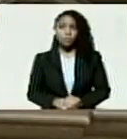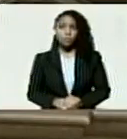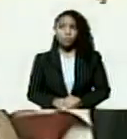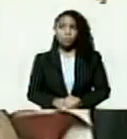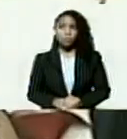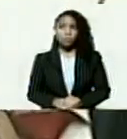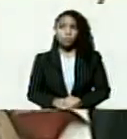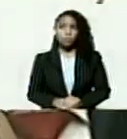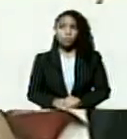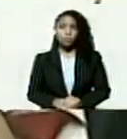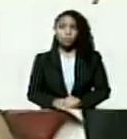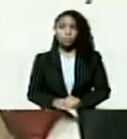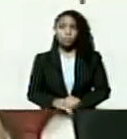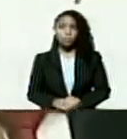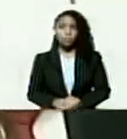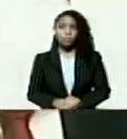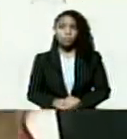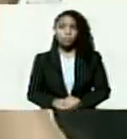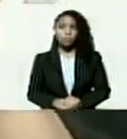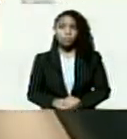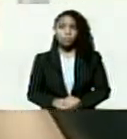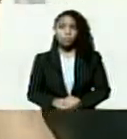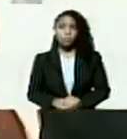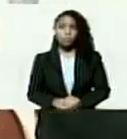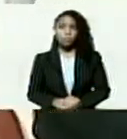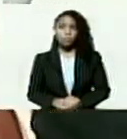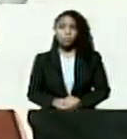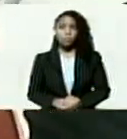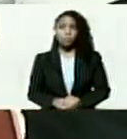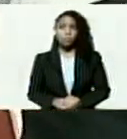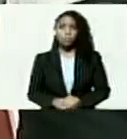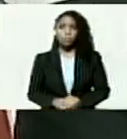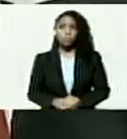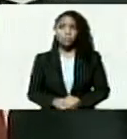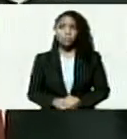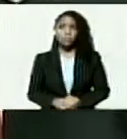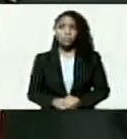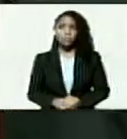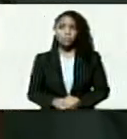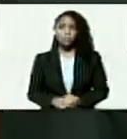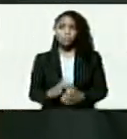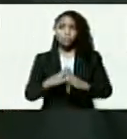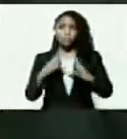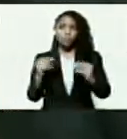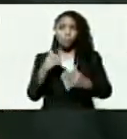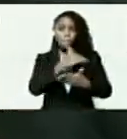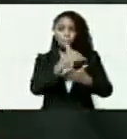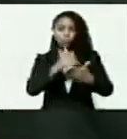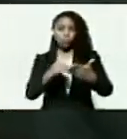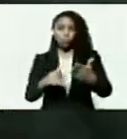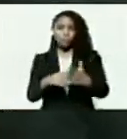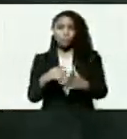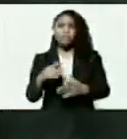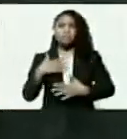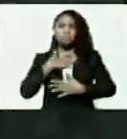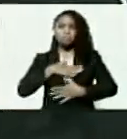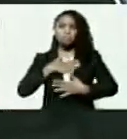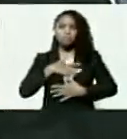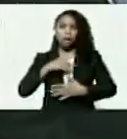Conrado Ramón Pérez Briceño, León Antonio Arismendi Anuel. Es todo, se leyó y conformen firman.